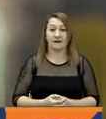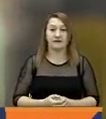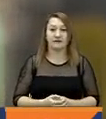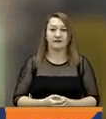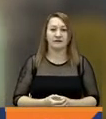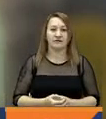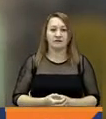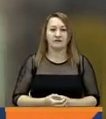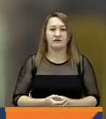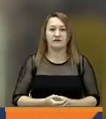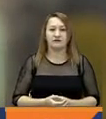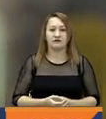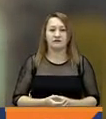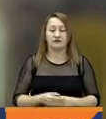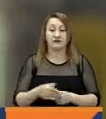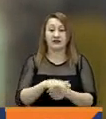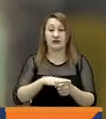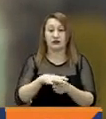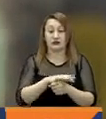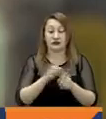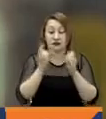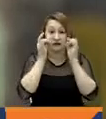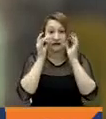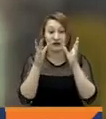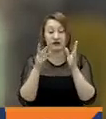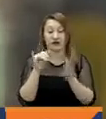en un momento de crisis del movimiento al socialismo.